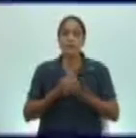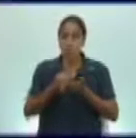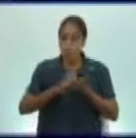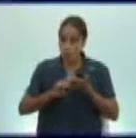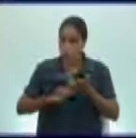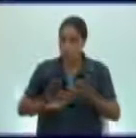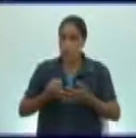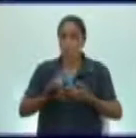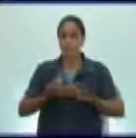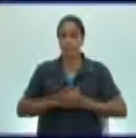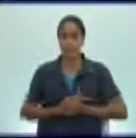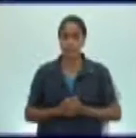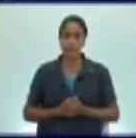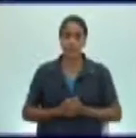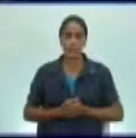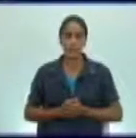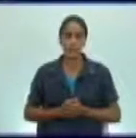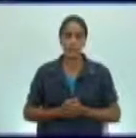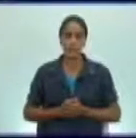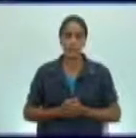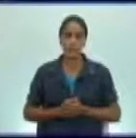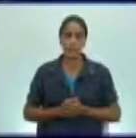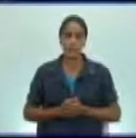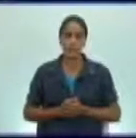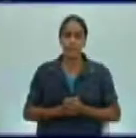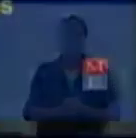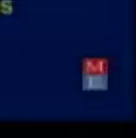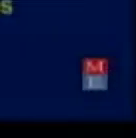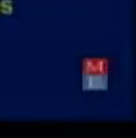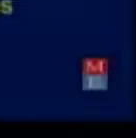estar despidiendo la clase de hoy.